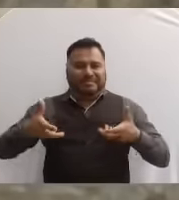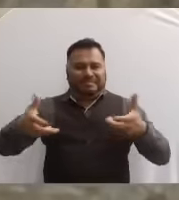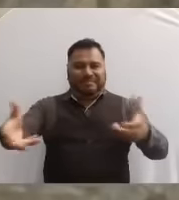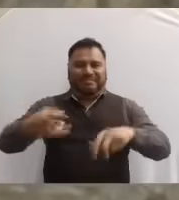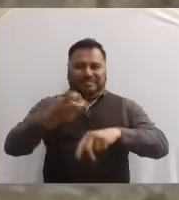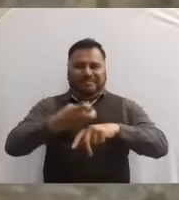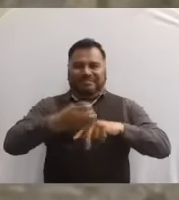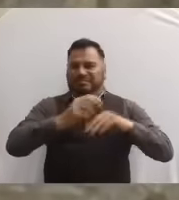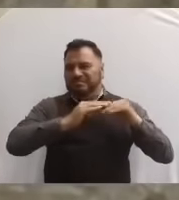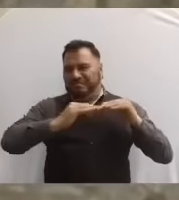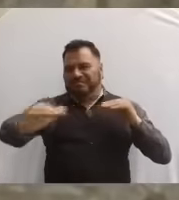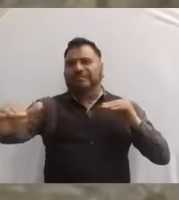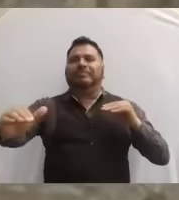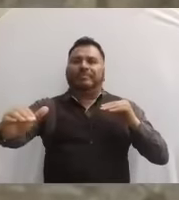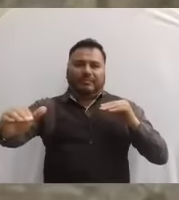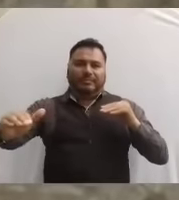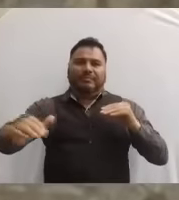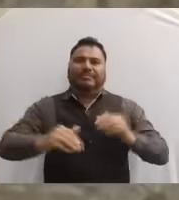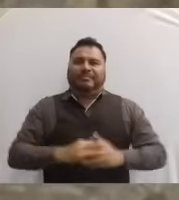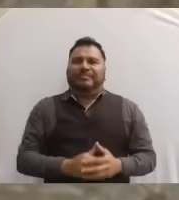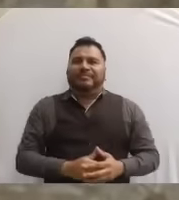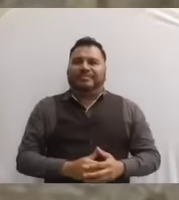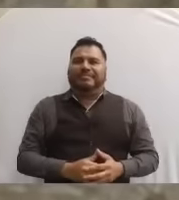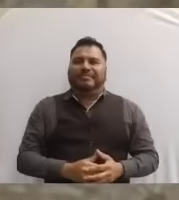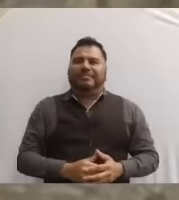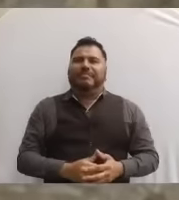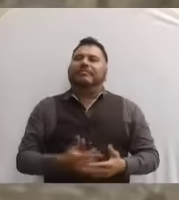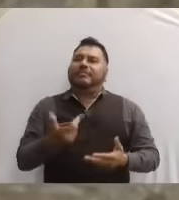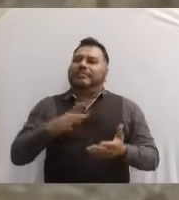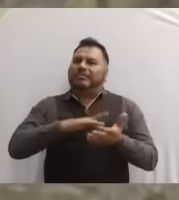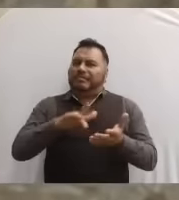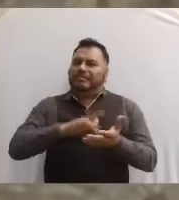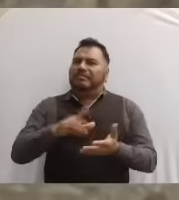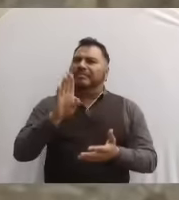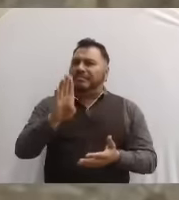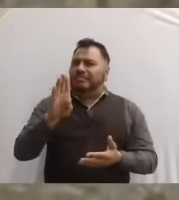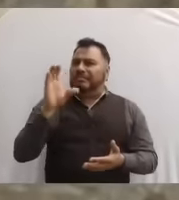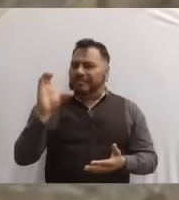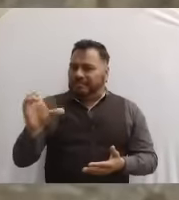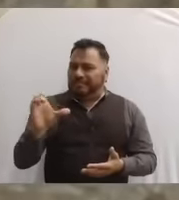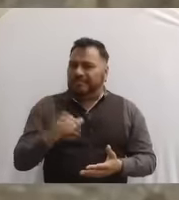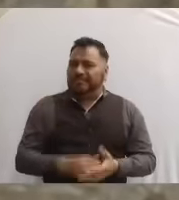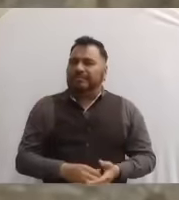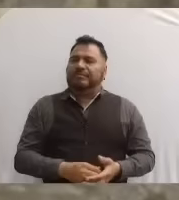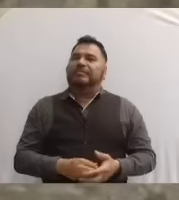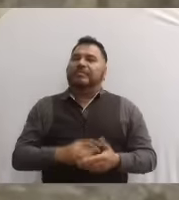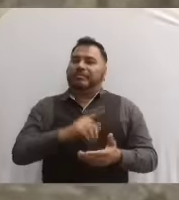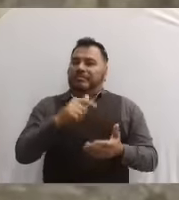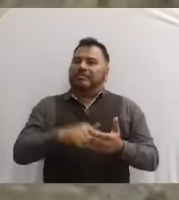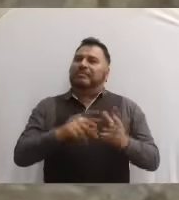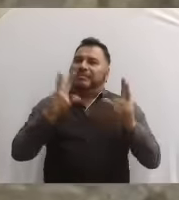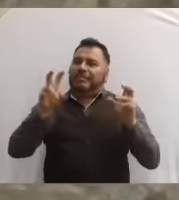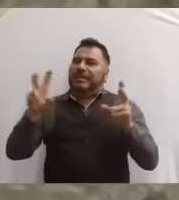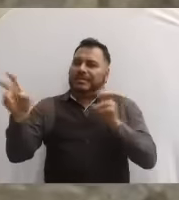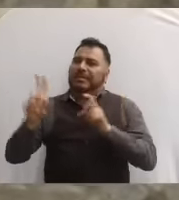sí. Vamos a apoyar a Baja California en varios